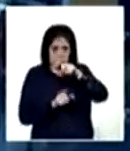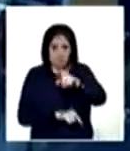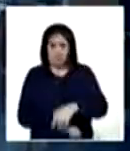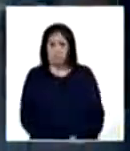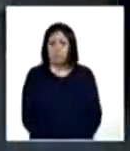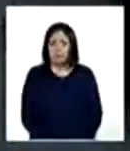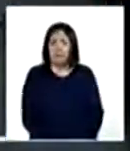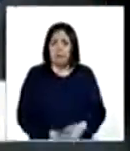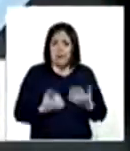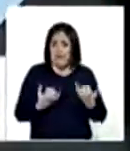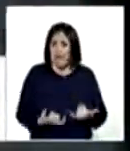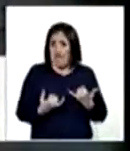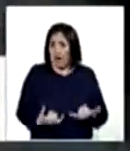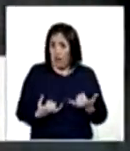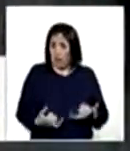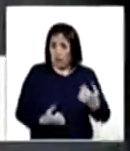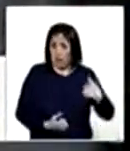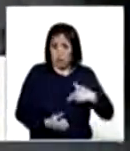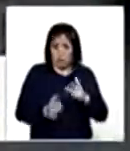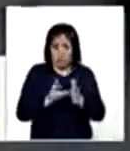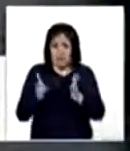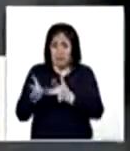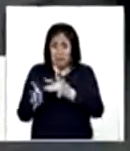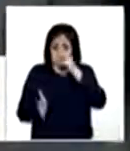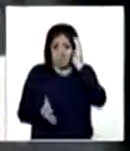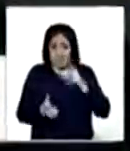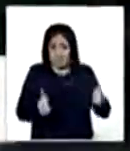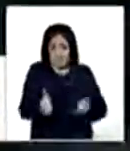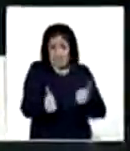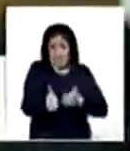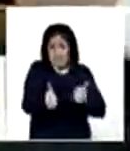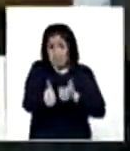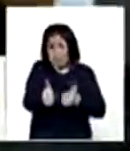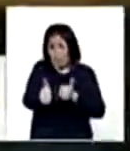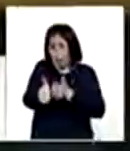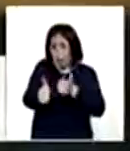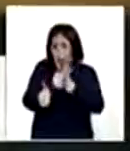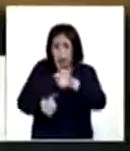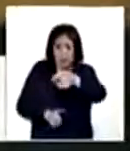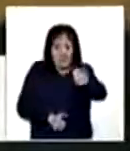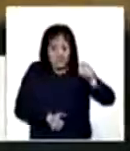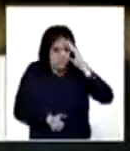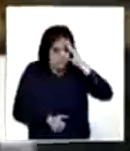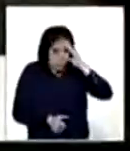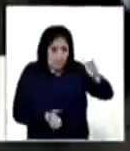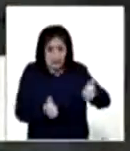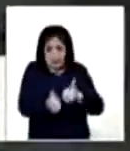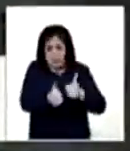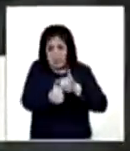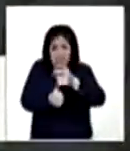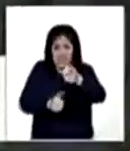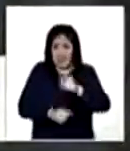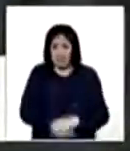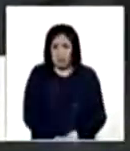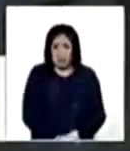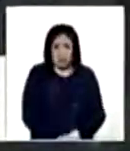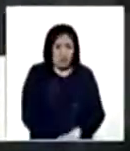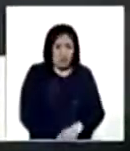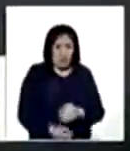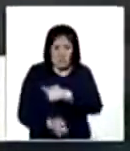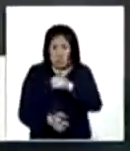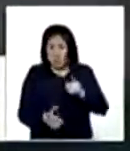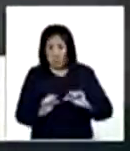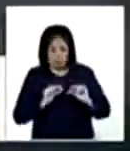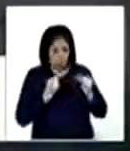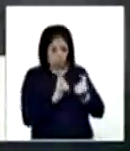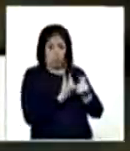estos momentos estamos en Jesús María en una persecución policial. Los efectivos del Escuadrón